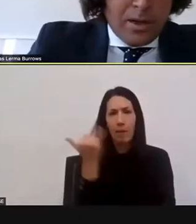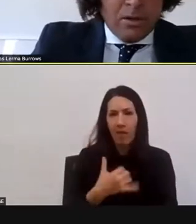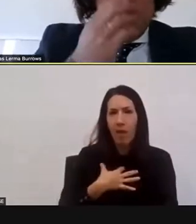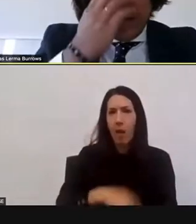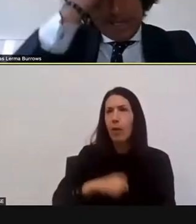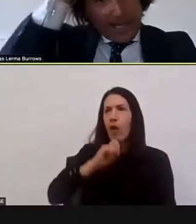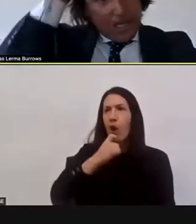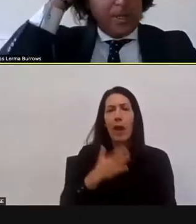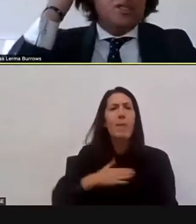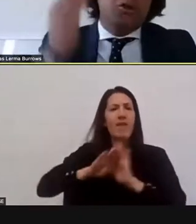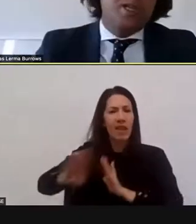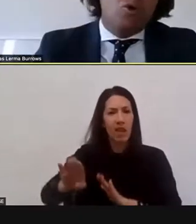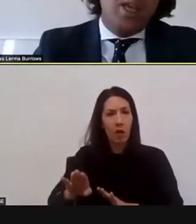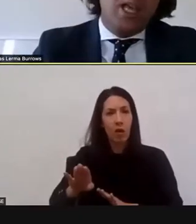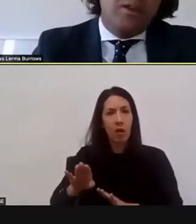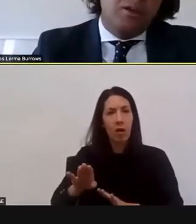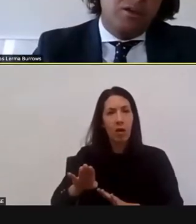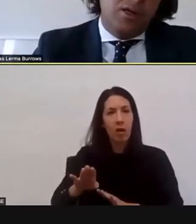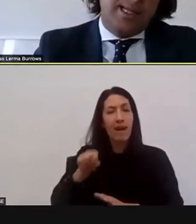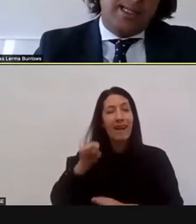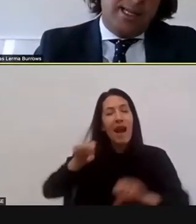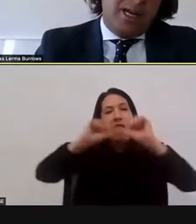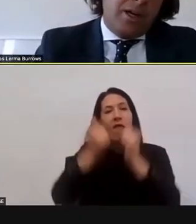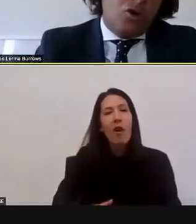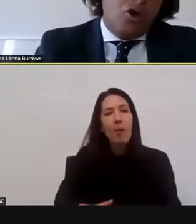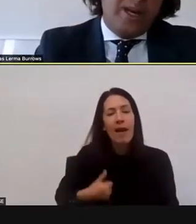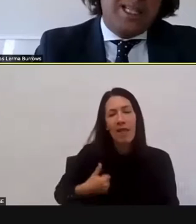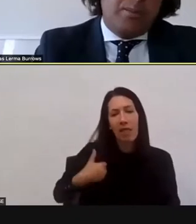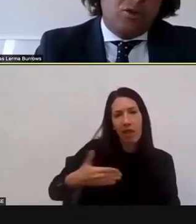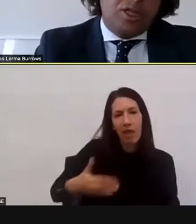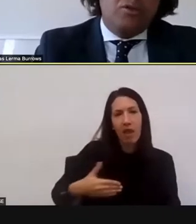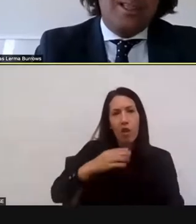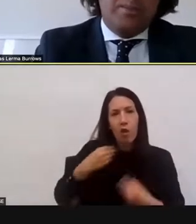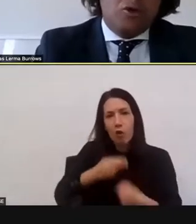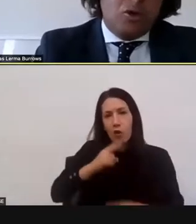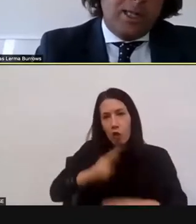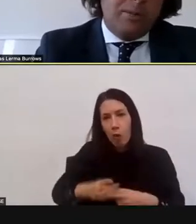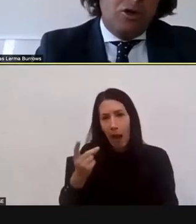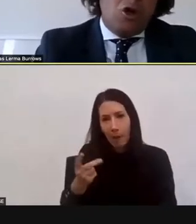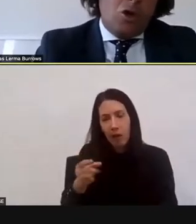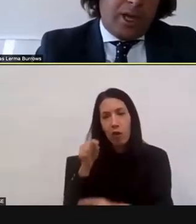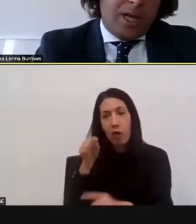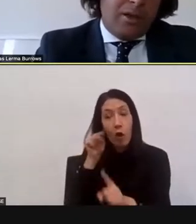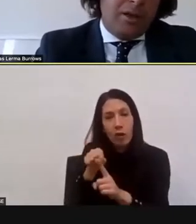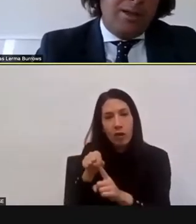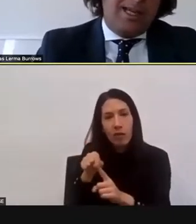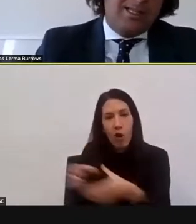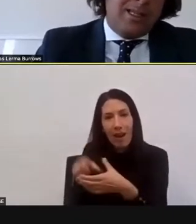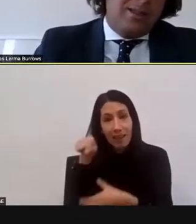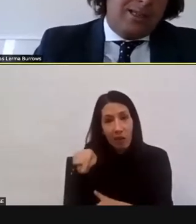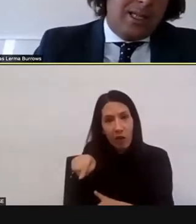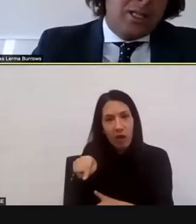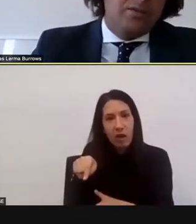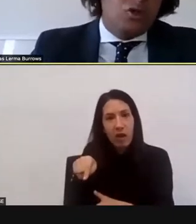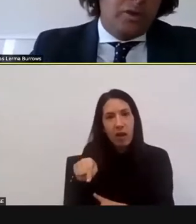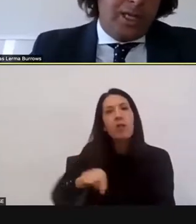vecino. Es esa expresión o esa humillación que se hace con nombres y apellidos hacia un determinado colectivo lo que hace que se estén